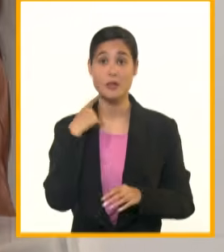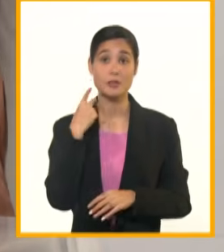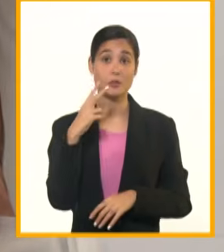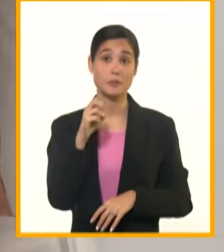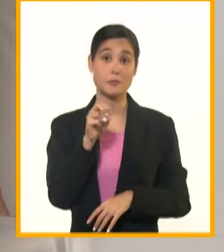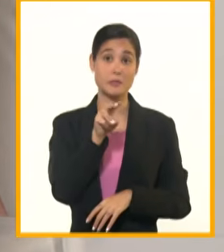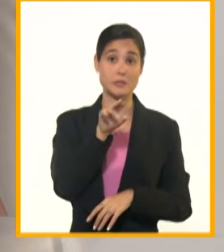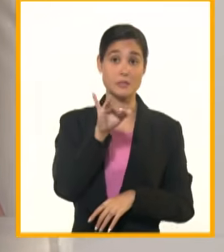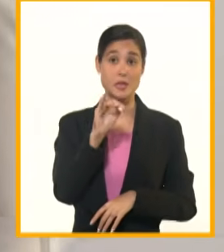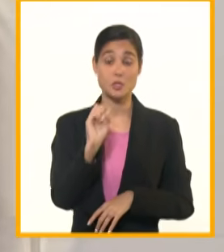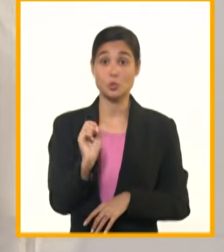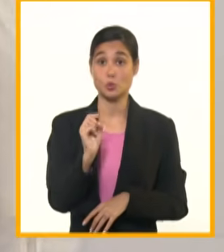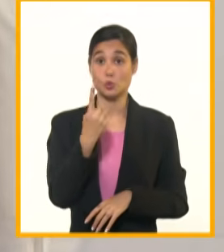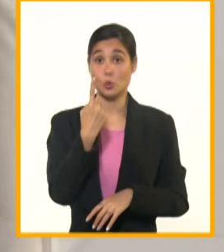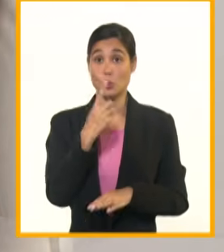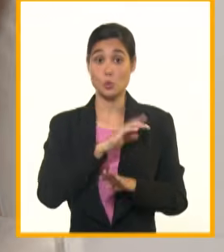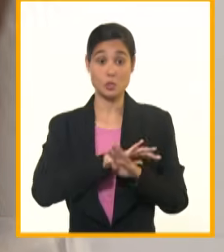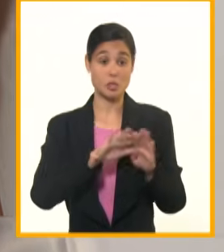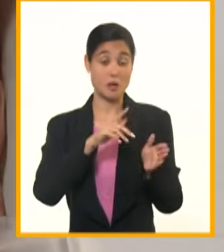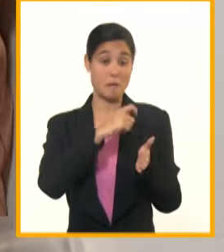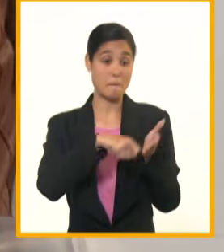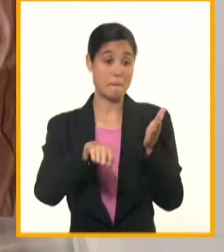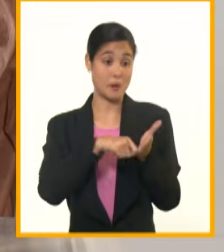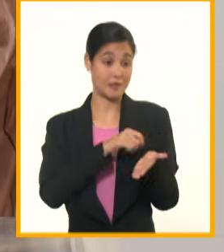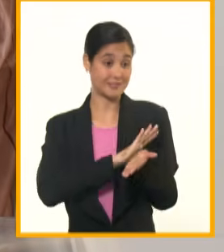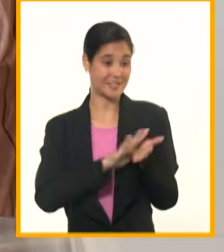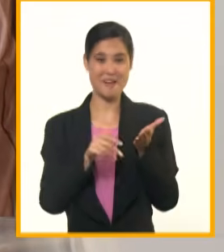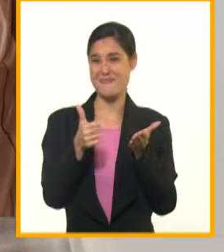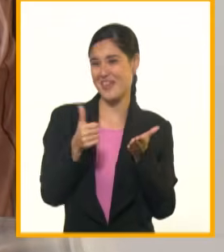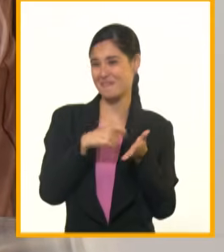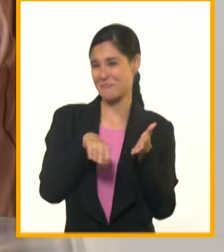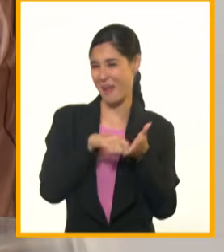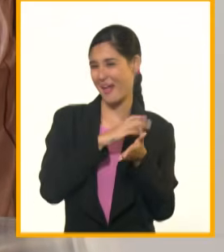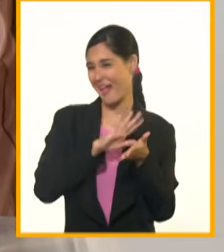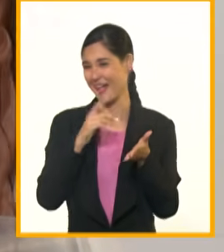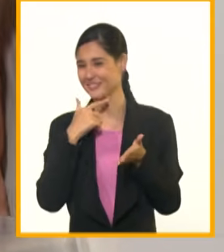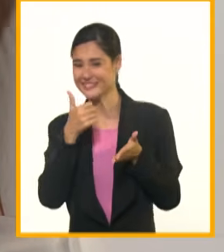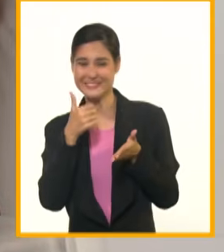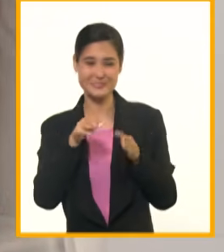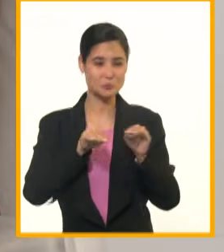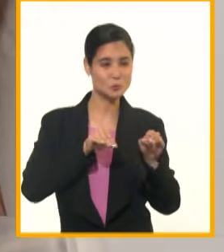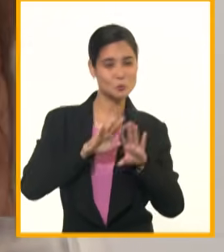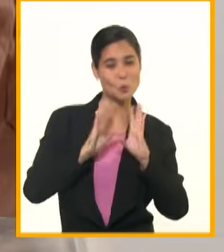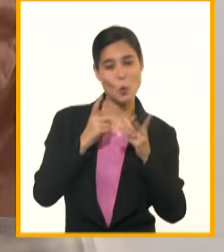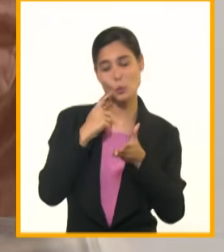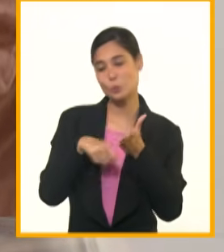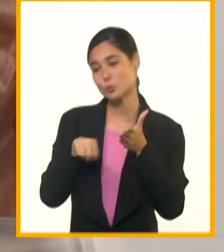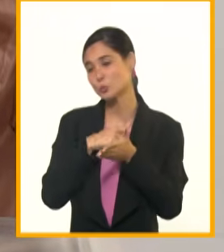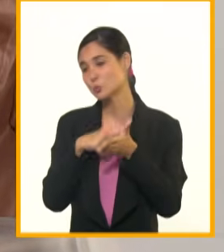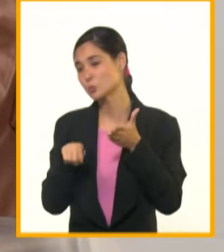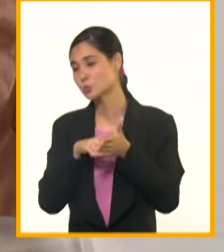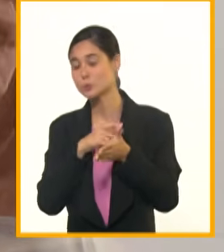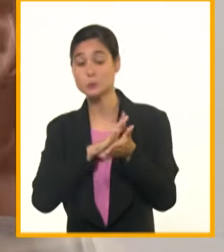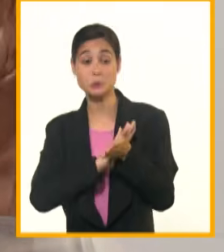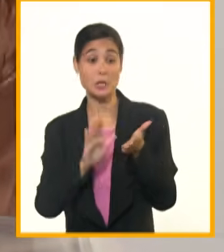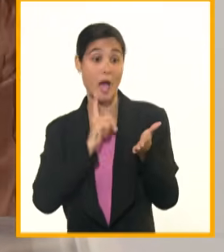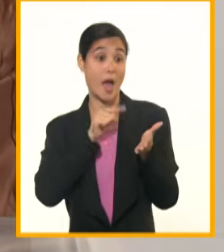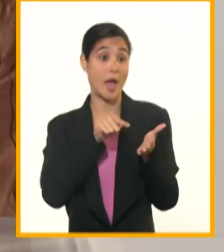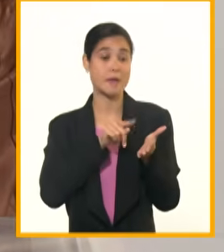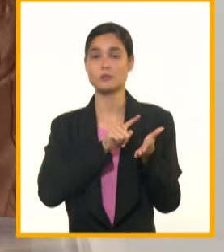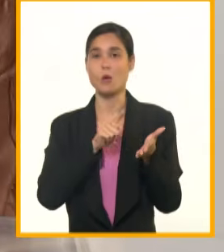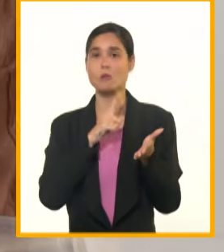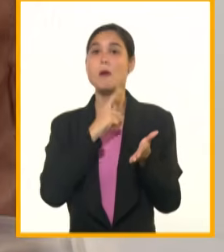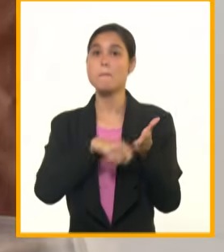sea el planificado. Ya nos estamos planificando un superávit, pero nosotros consideramos que tenemos que seguir mejorando el superávit porque es un